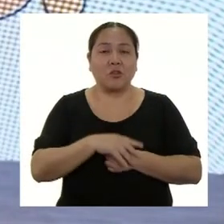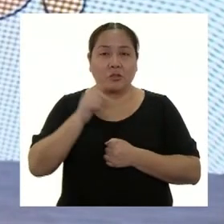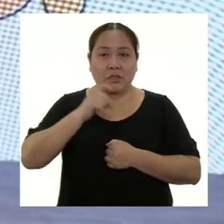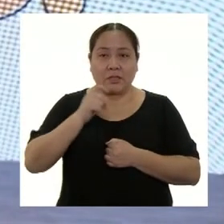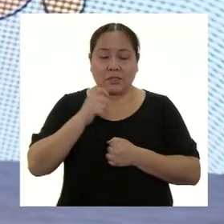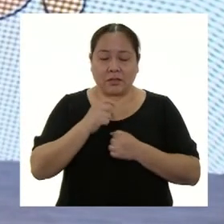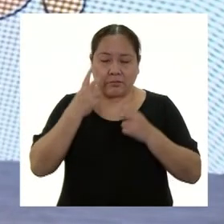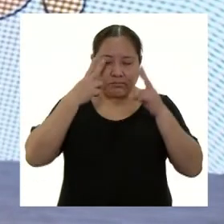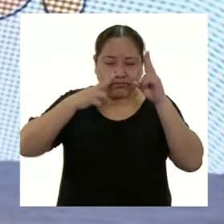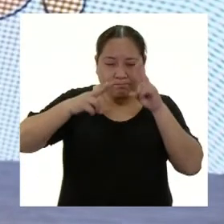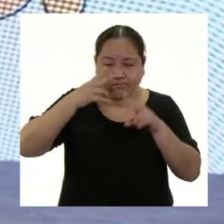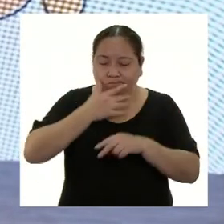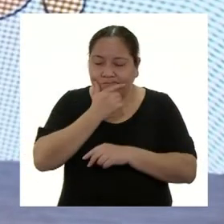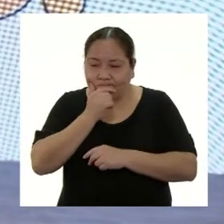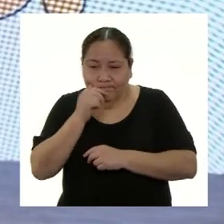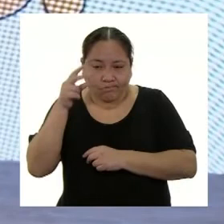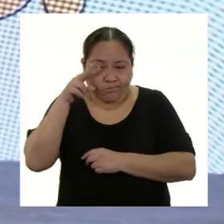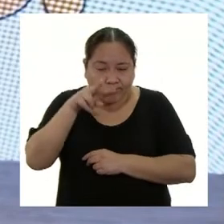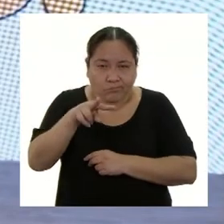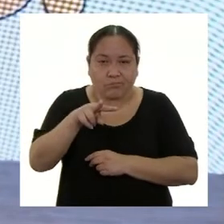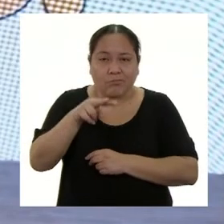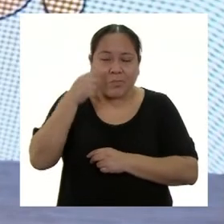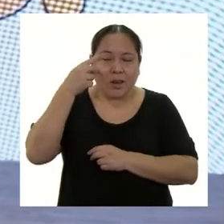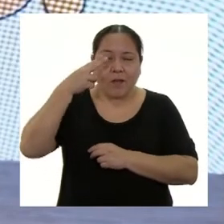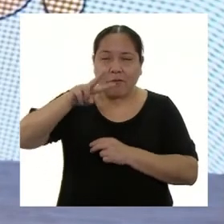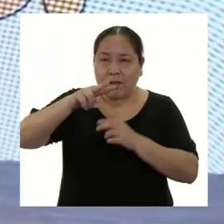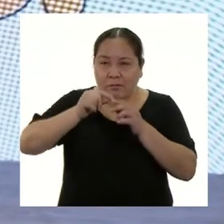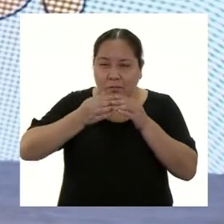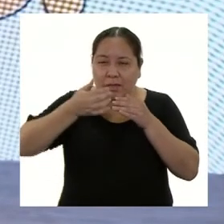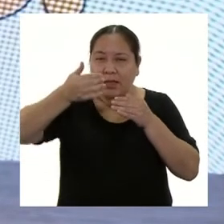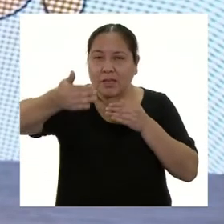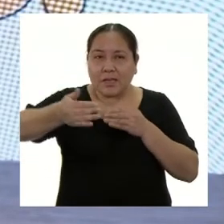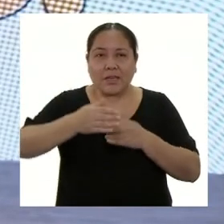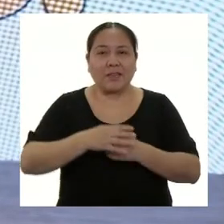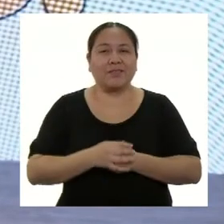de agudizar nuestra mirada para poder ver más allá de lo evidente.